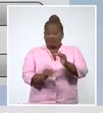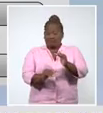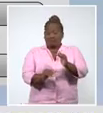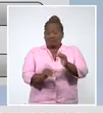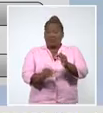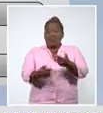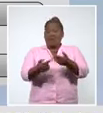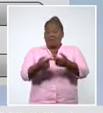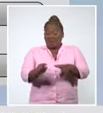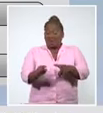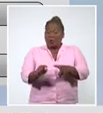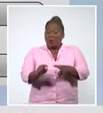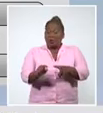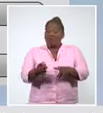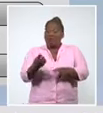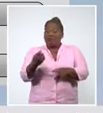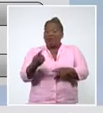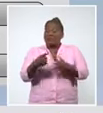que se quiere,